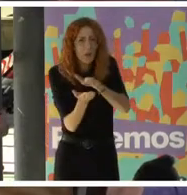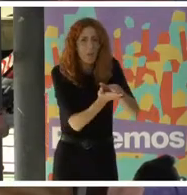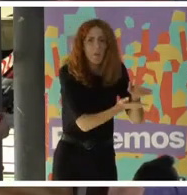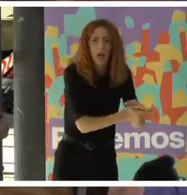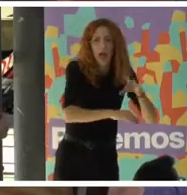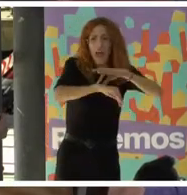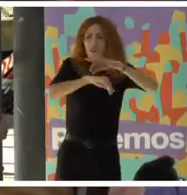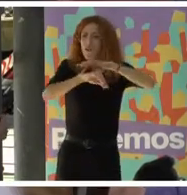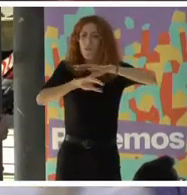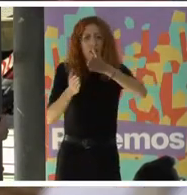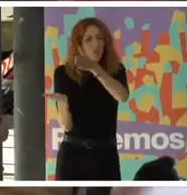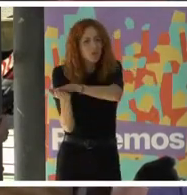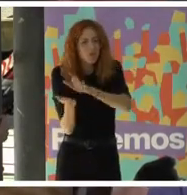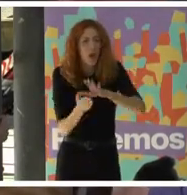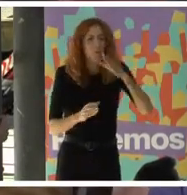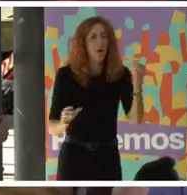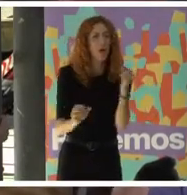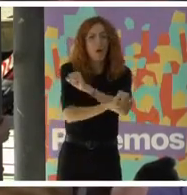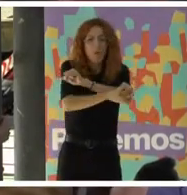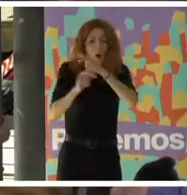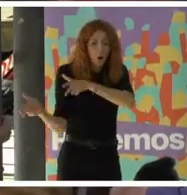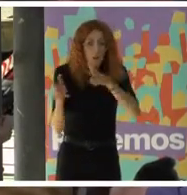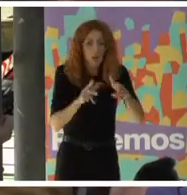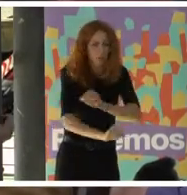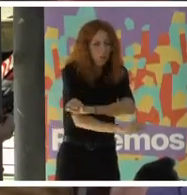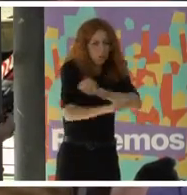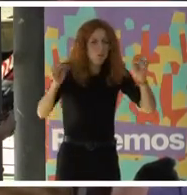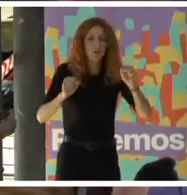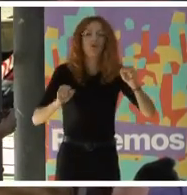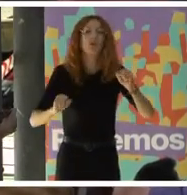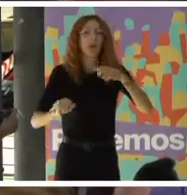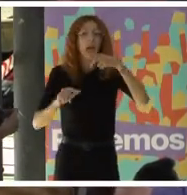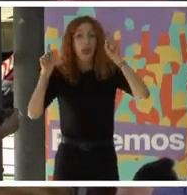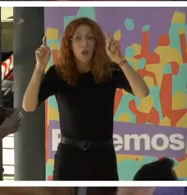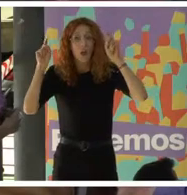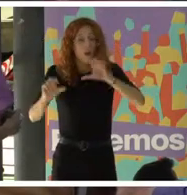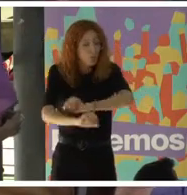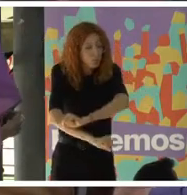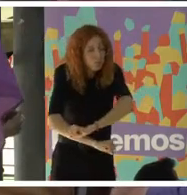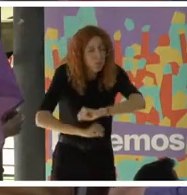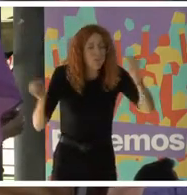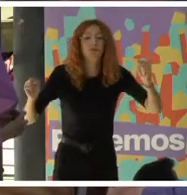de enfermedades porque han bombardeado los hospitales, han bombardeado las escuelas, que han